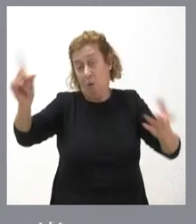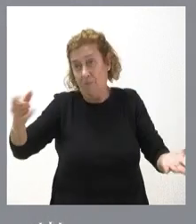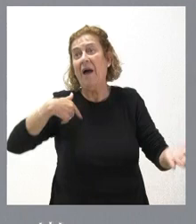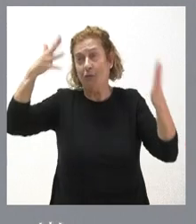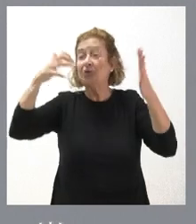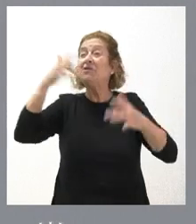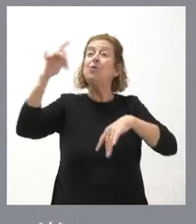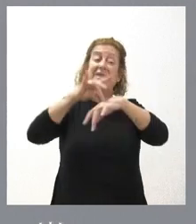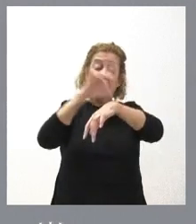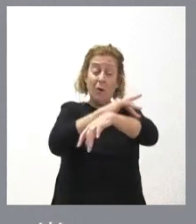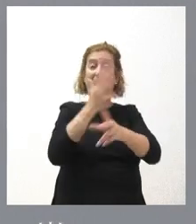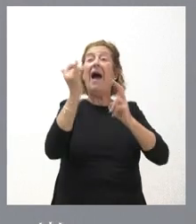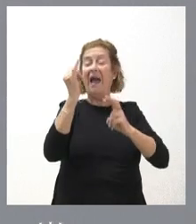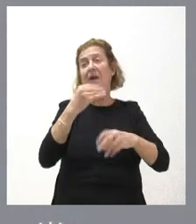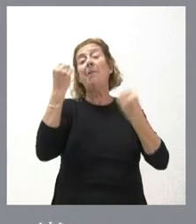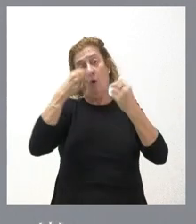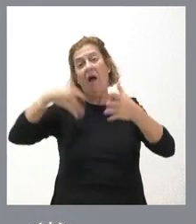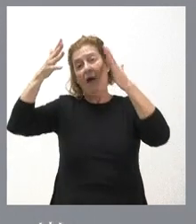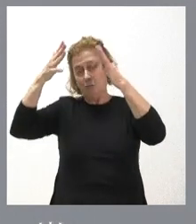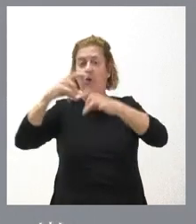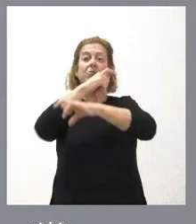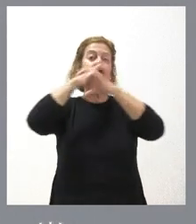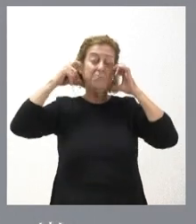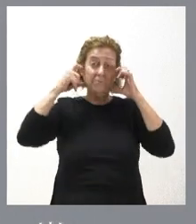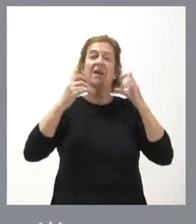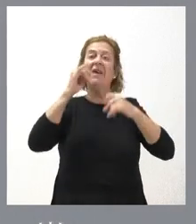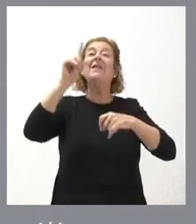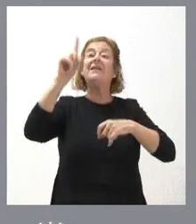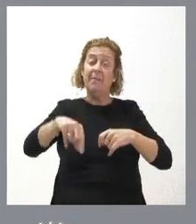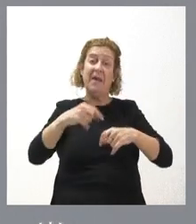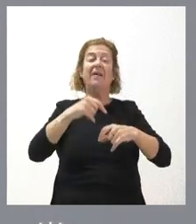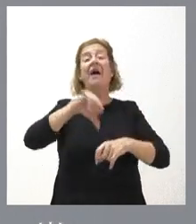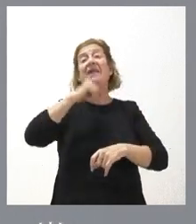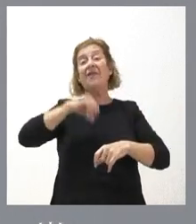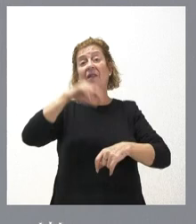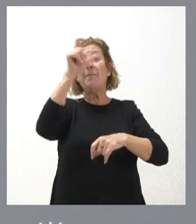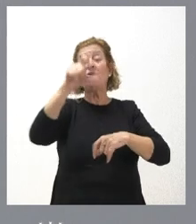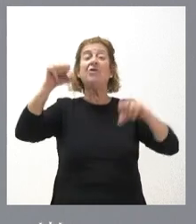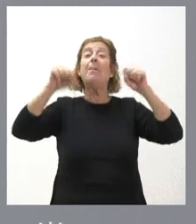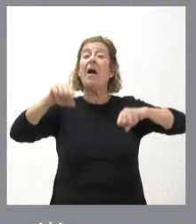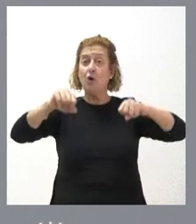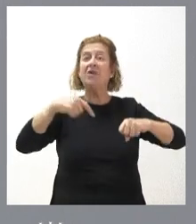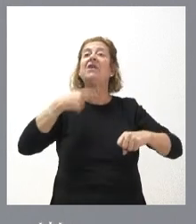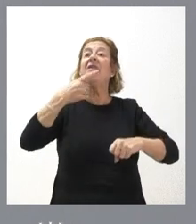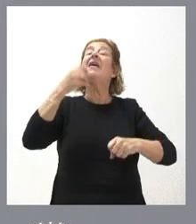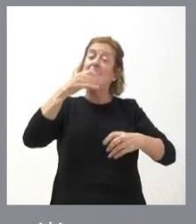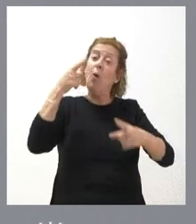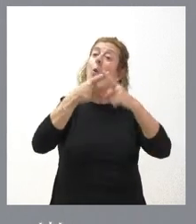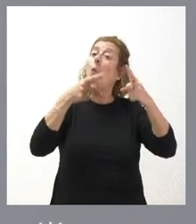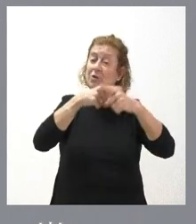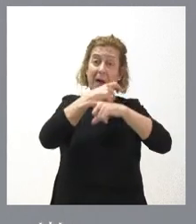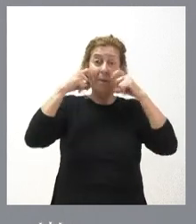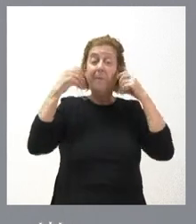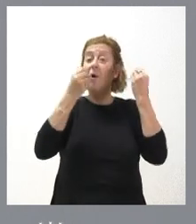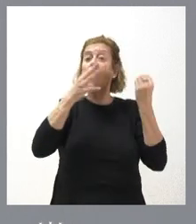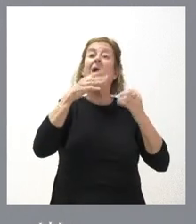síntomas sanitarios lo lleve y que especialmente en las residencias de personas mayores nuestra recomendación es que se use porque estamos hablando